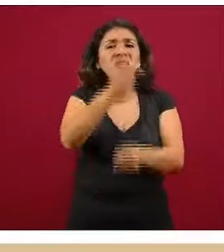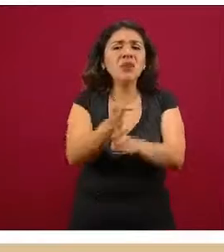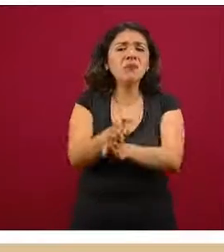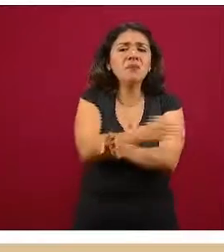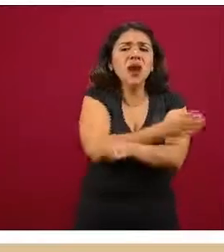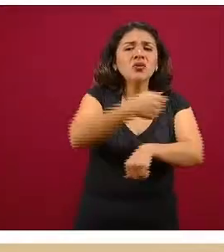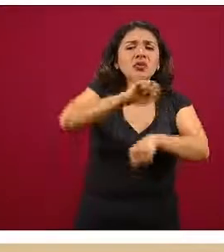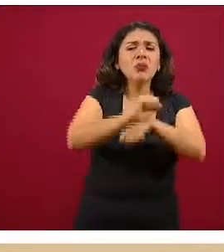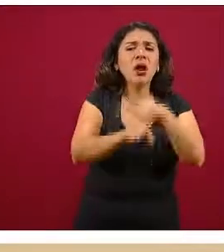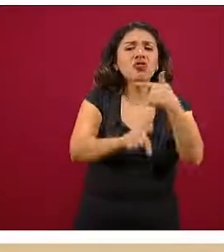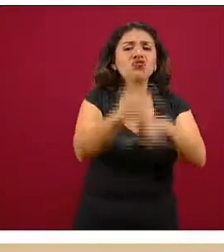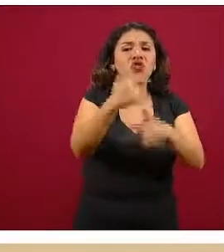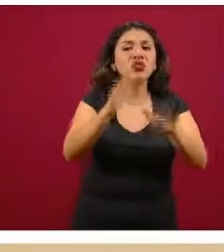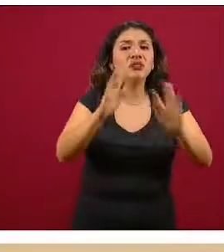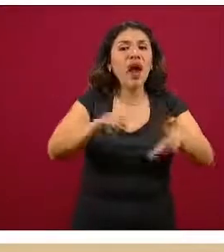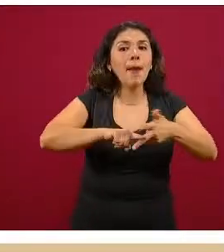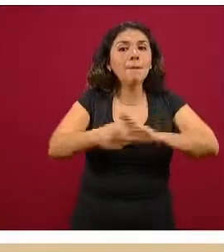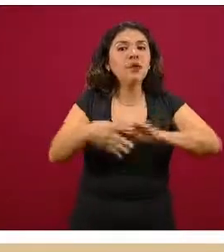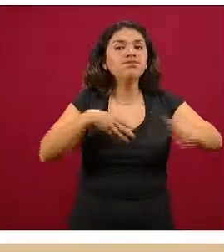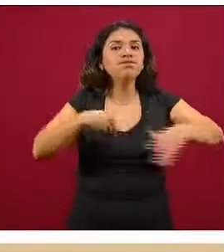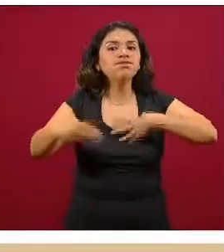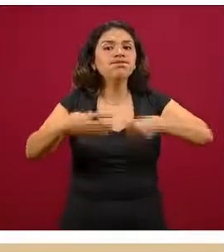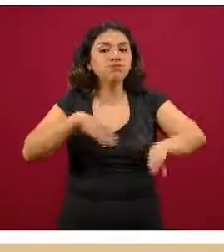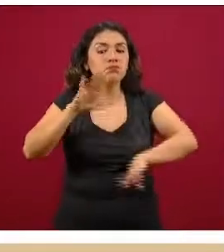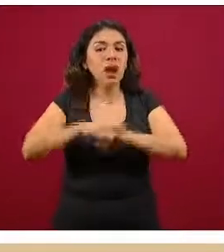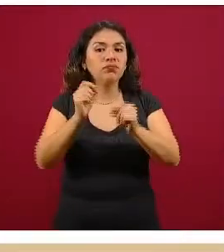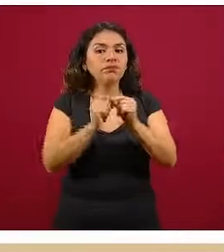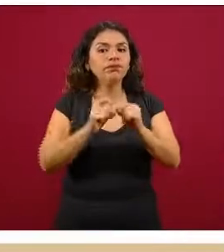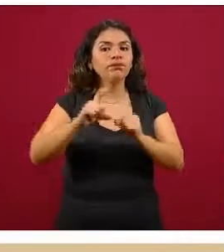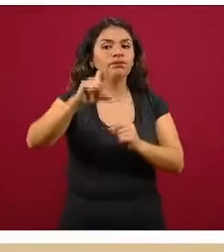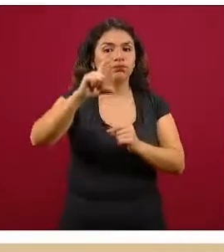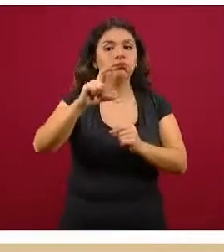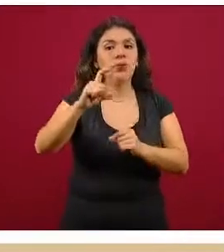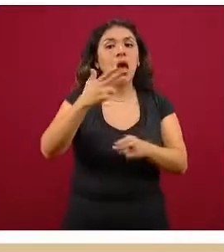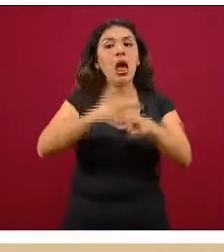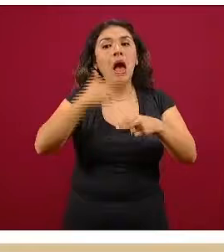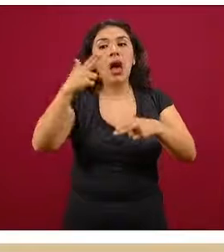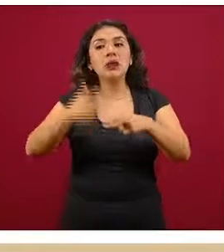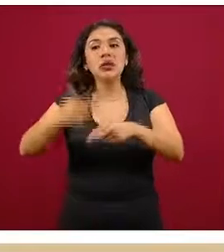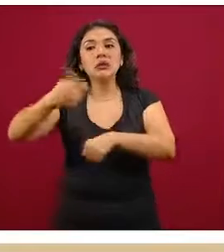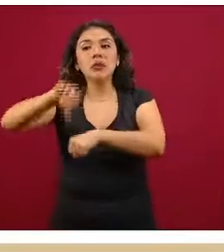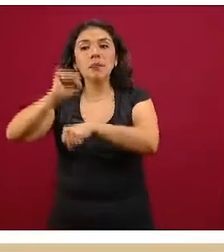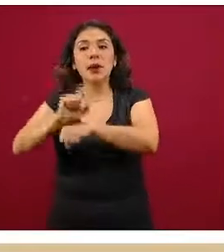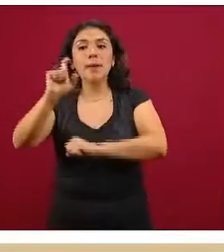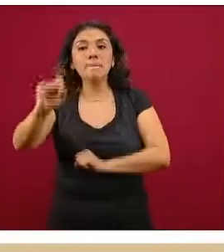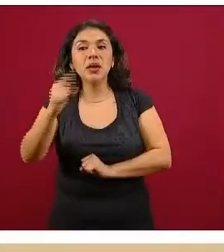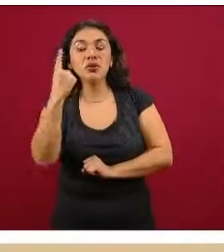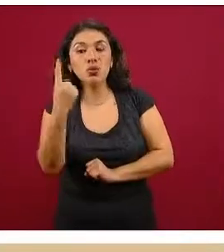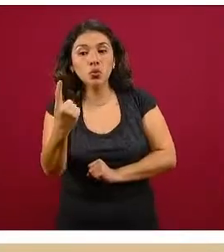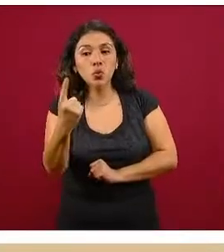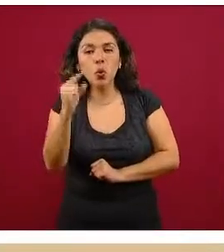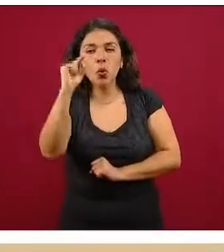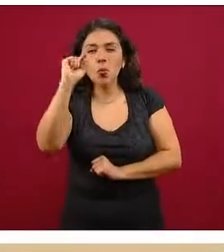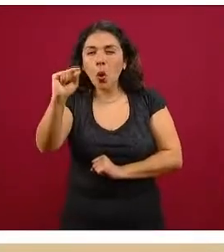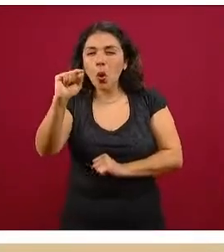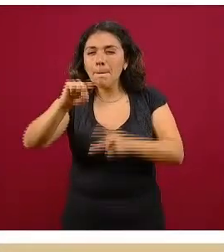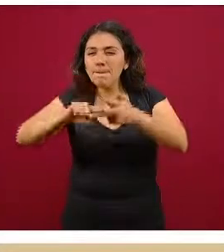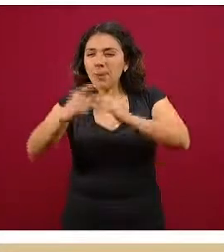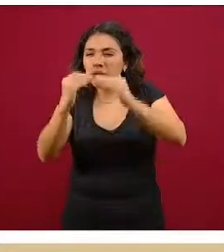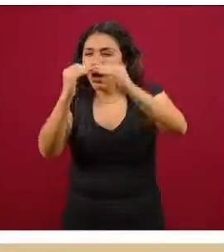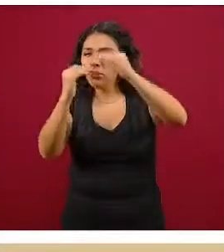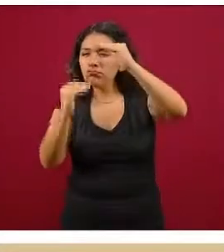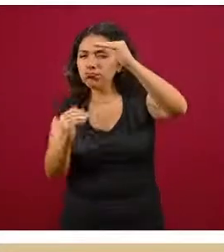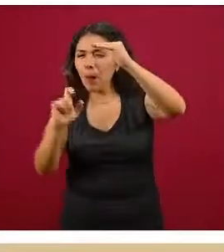semana 12 que inicia con un ascenso importante prácticamente hasta la semana 21, solo un pequeño descenso en